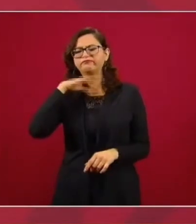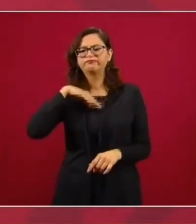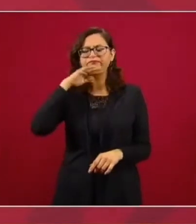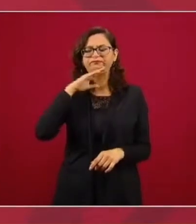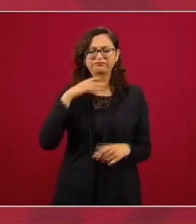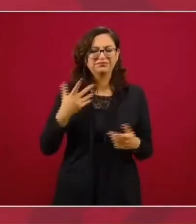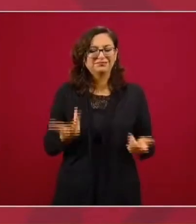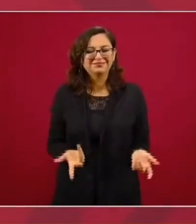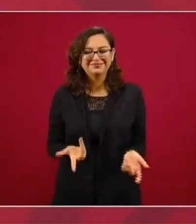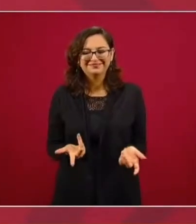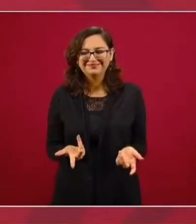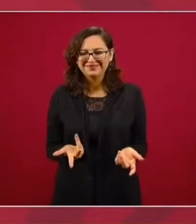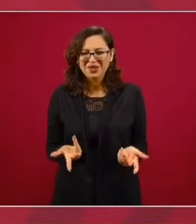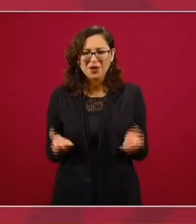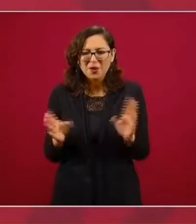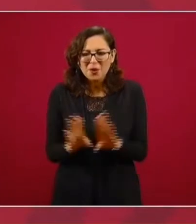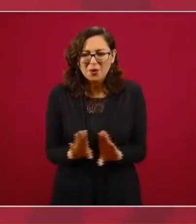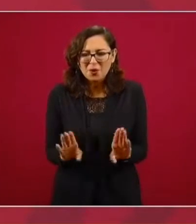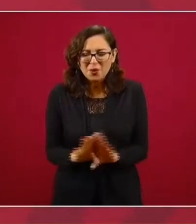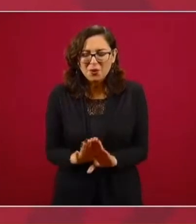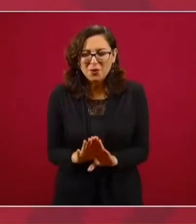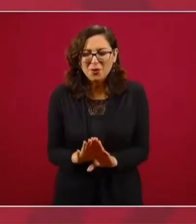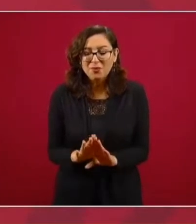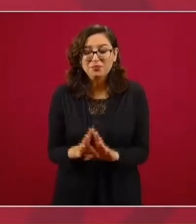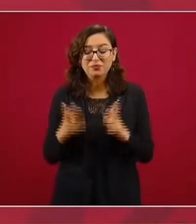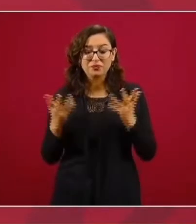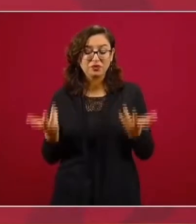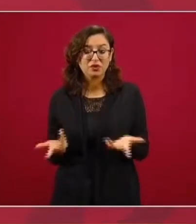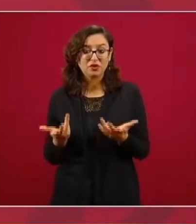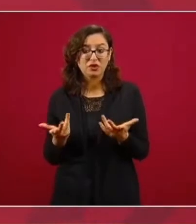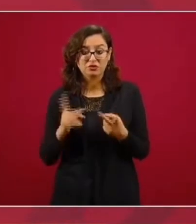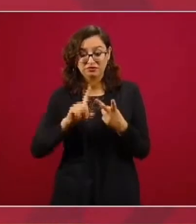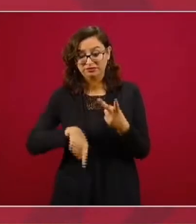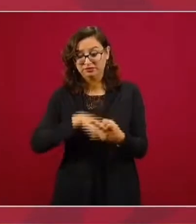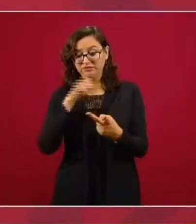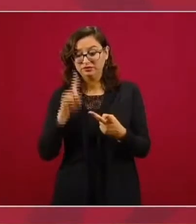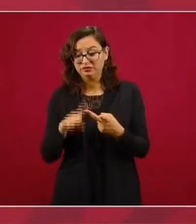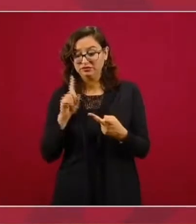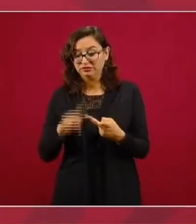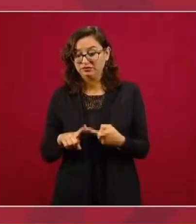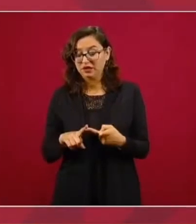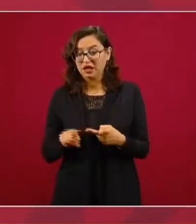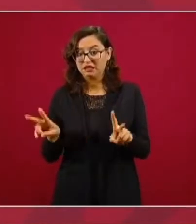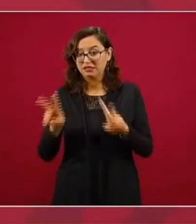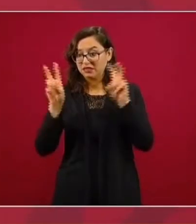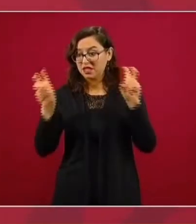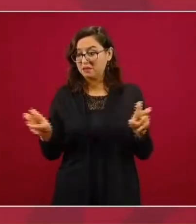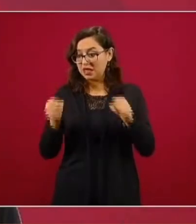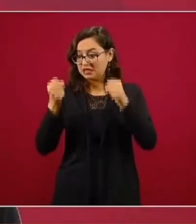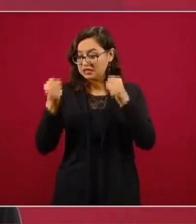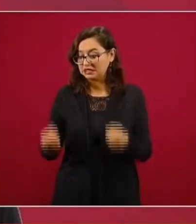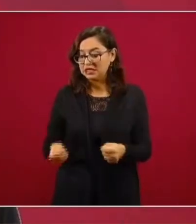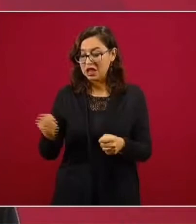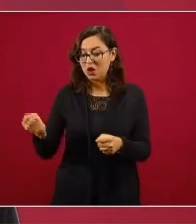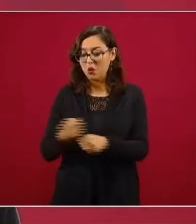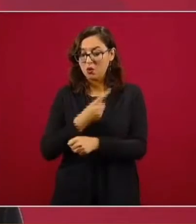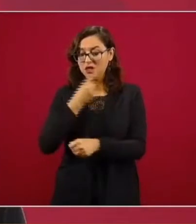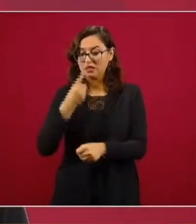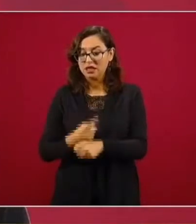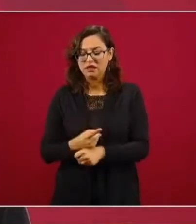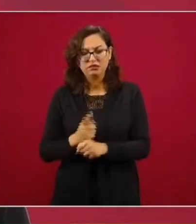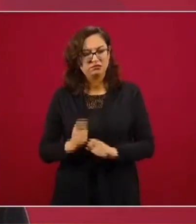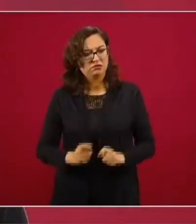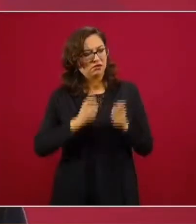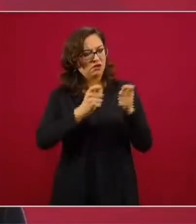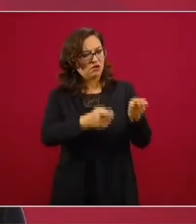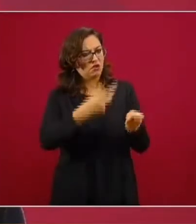o cómo se llegó al extremo de que la seguridad pública estaba en manos de García